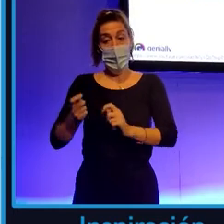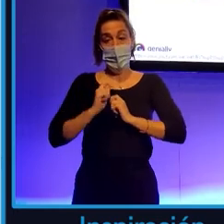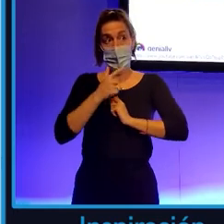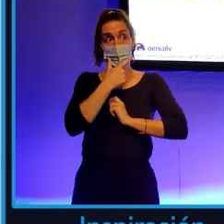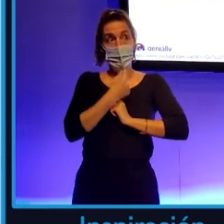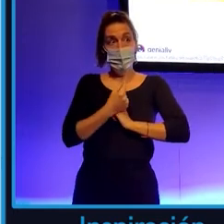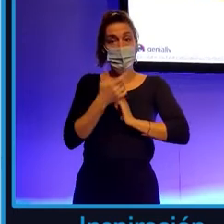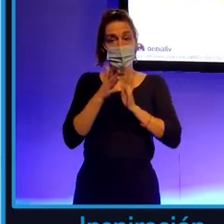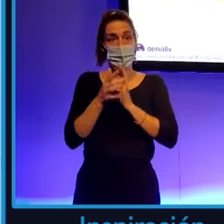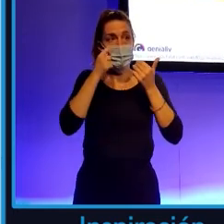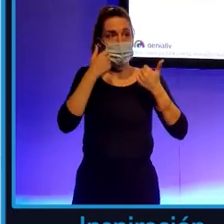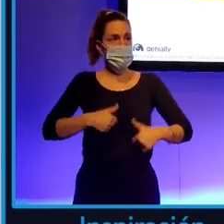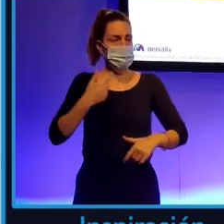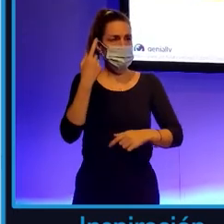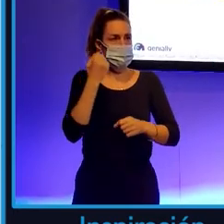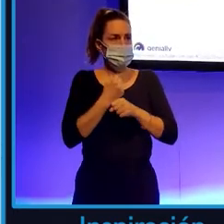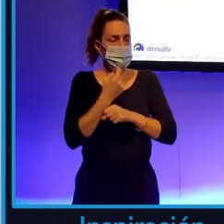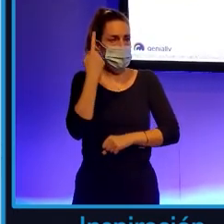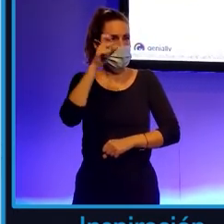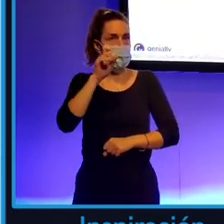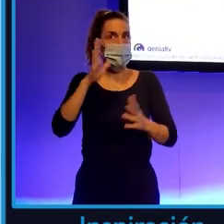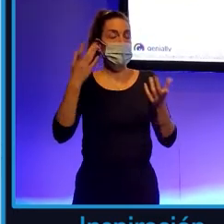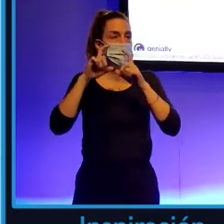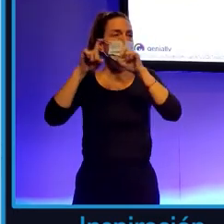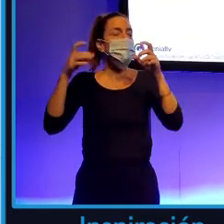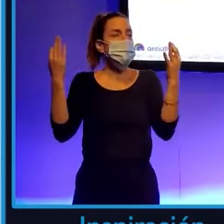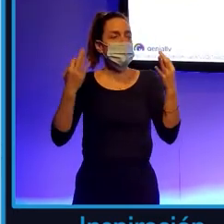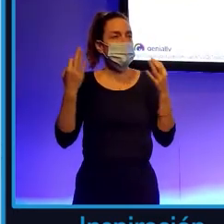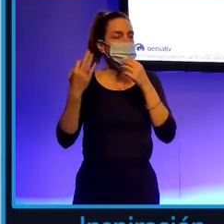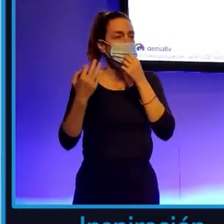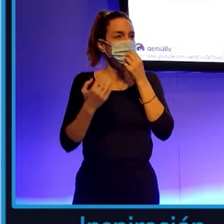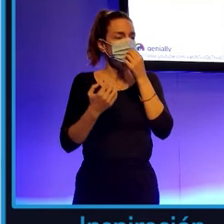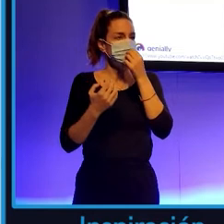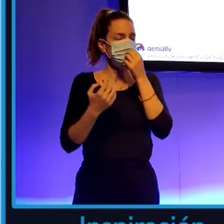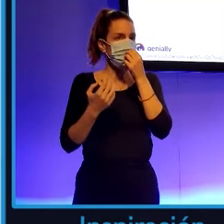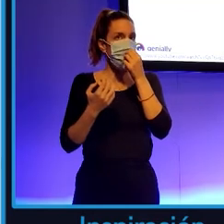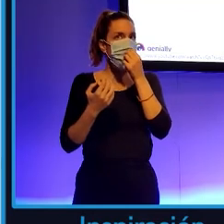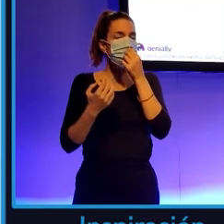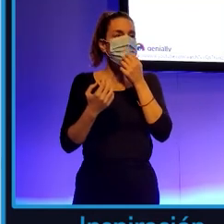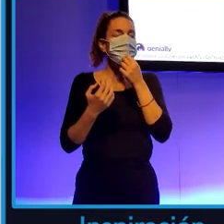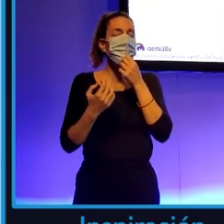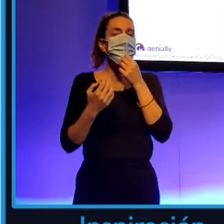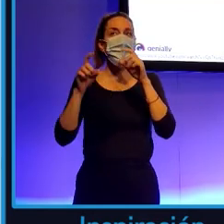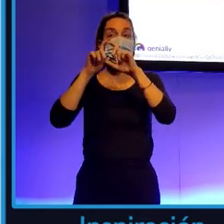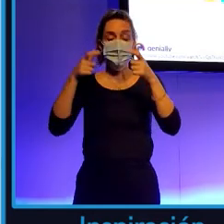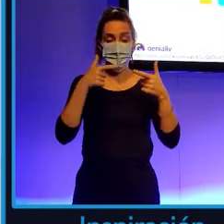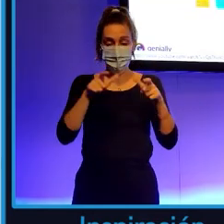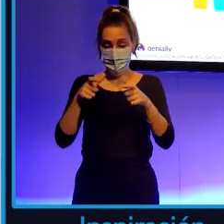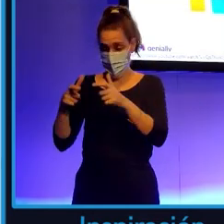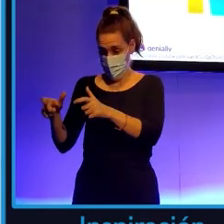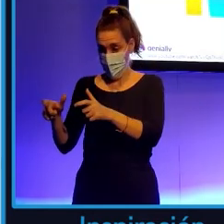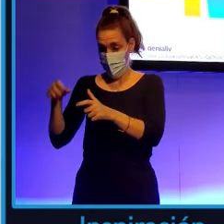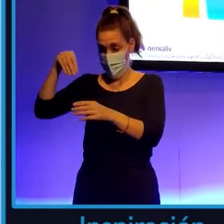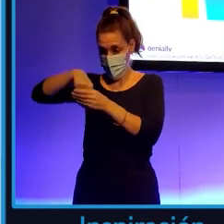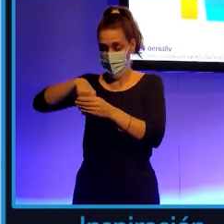los humanos y por lo tanto las empresas estaban formadas por diferentes departamentos donde allí había